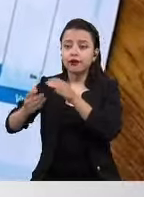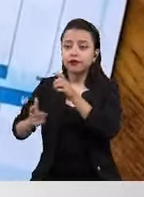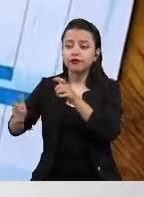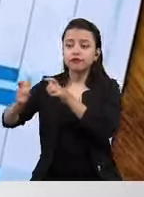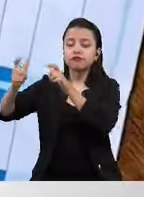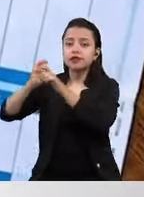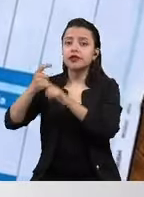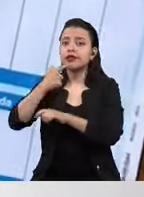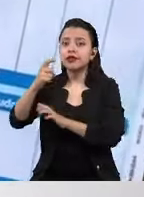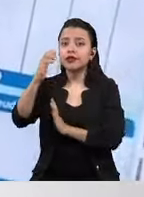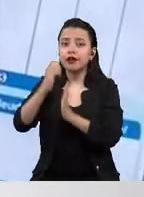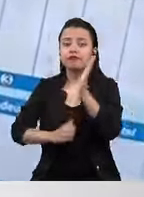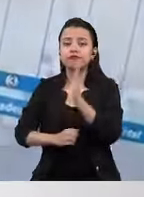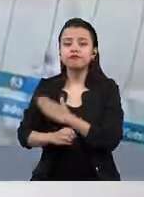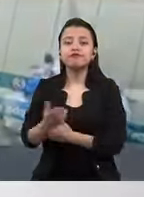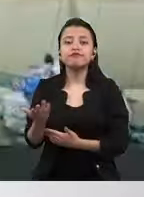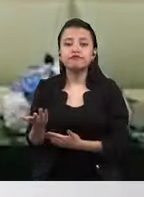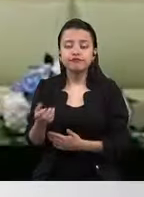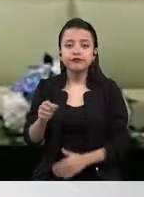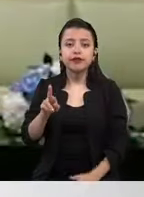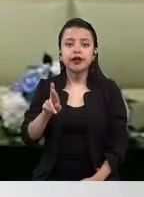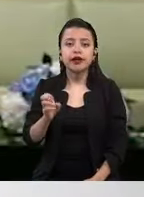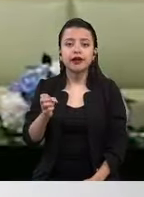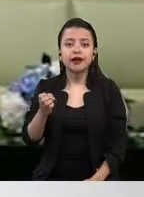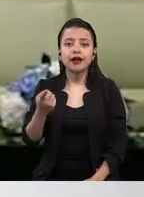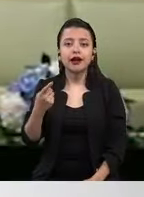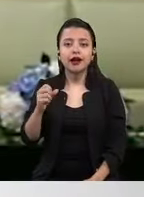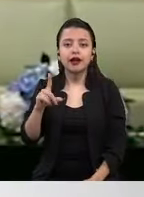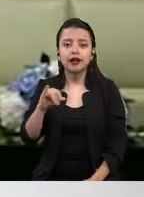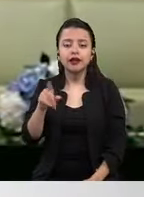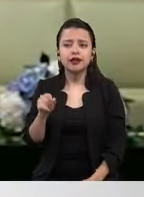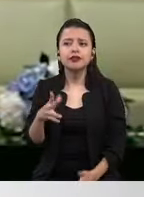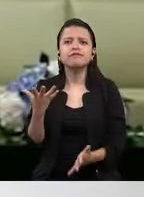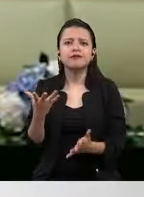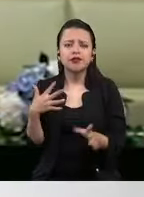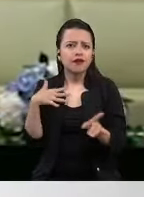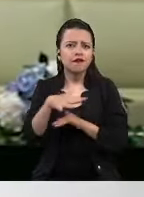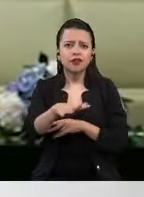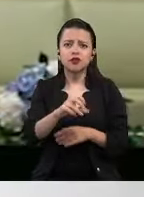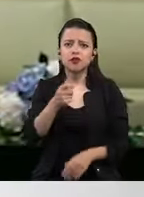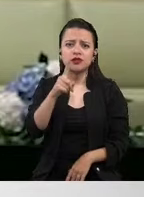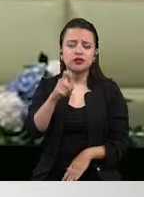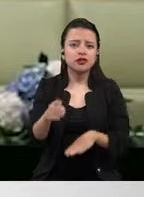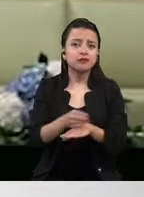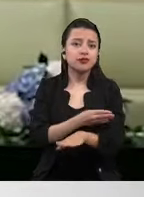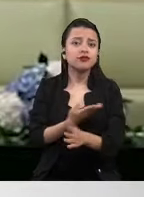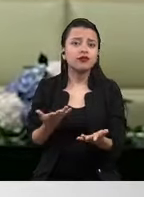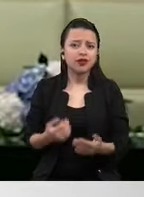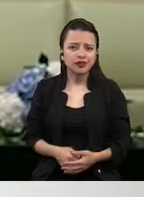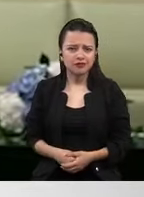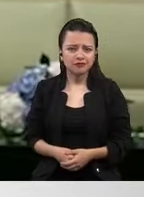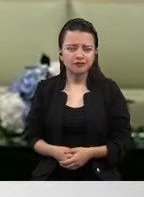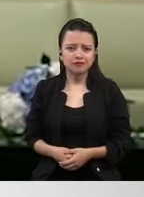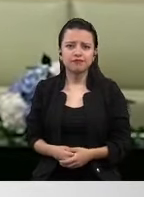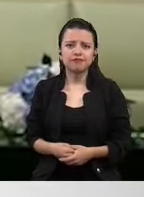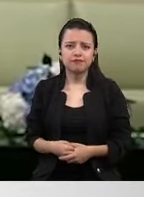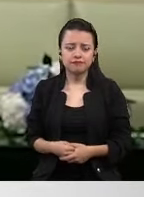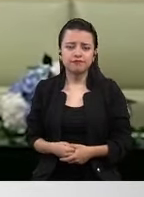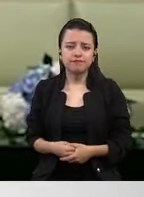Y eso afectó el recaudo en Casi 6 billones ahí solo van 16 billones de pesos en en recaudo que no se podía conseguir